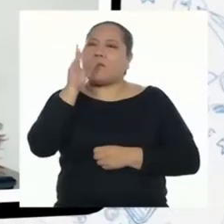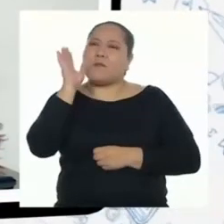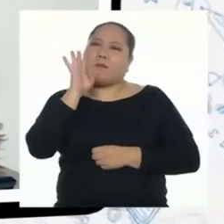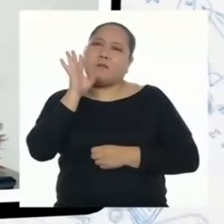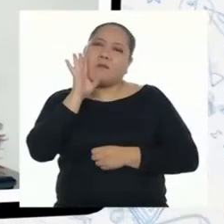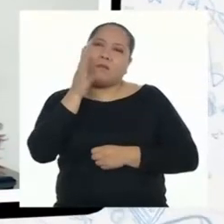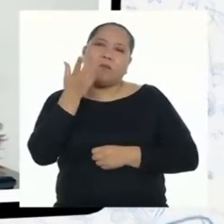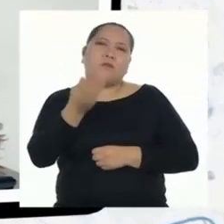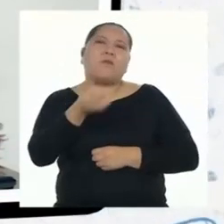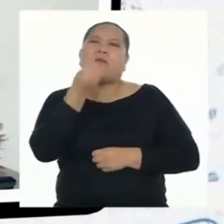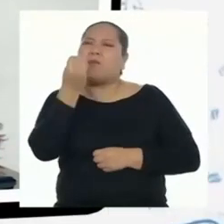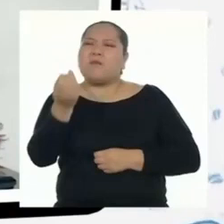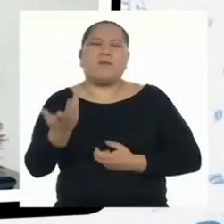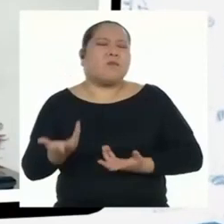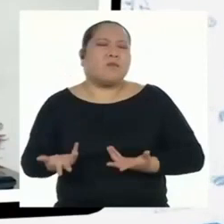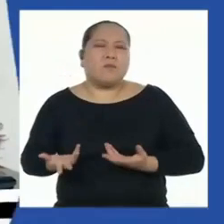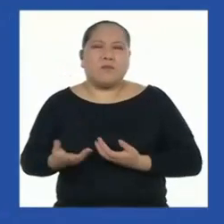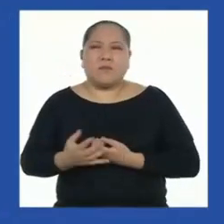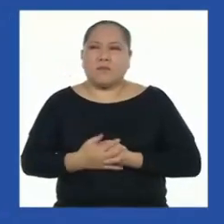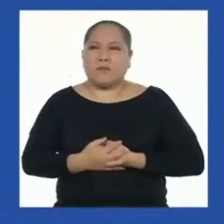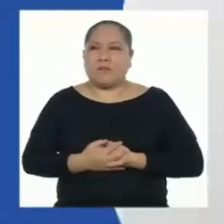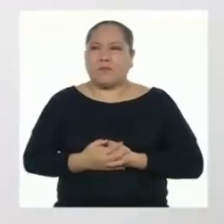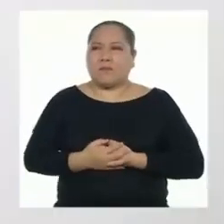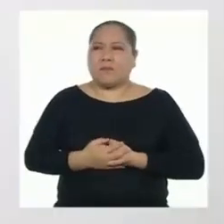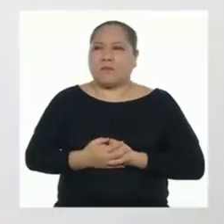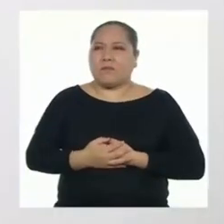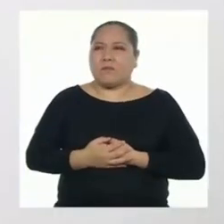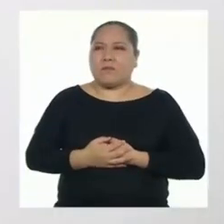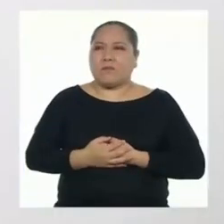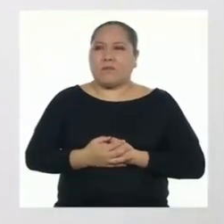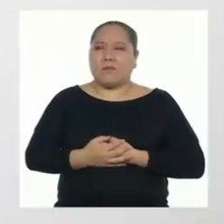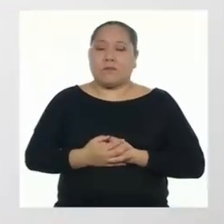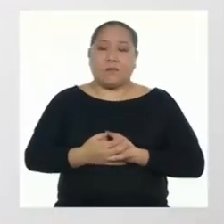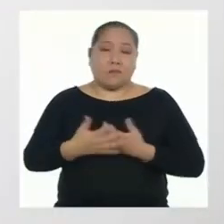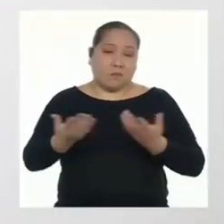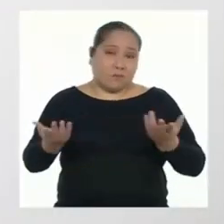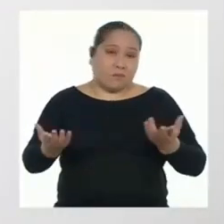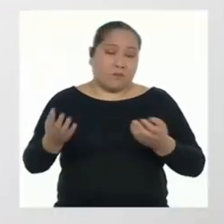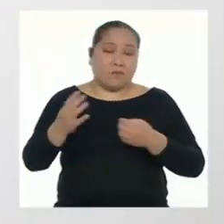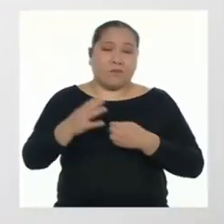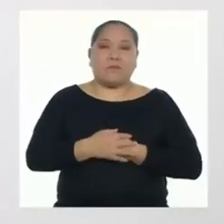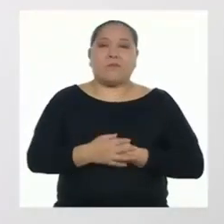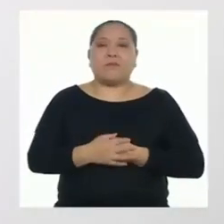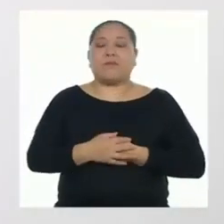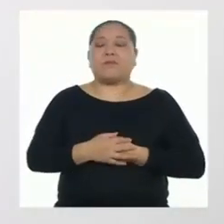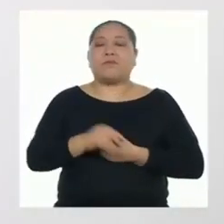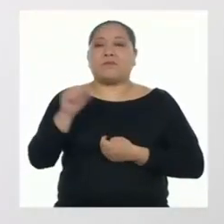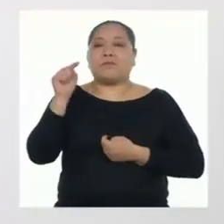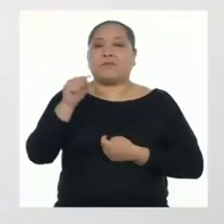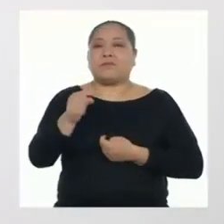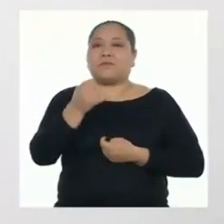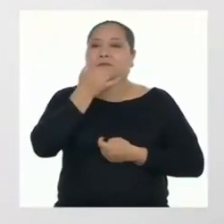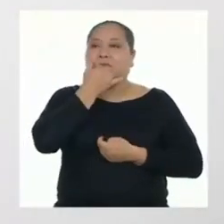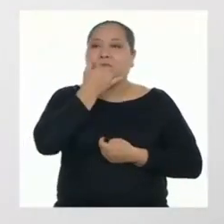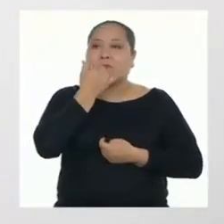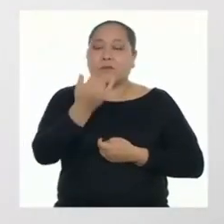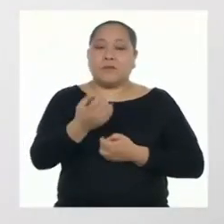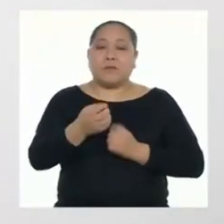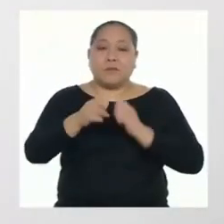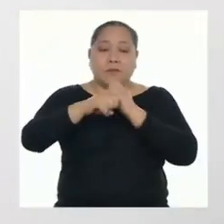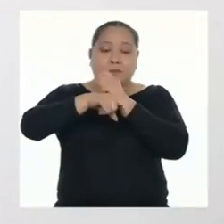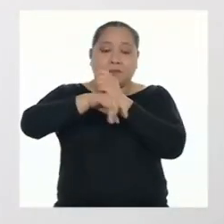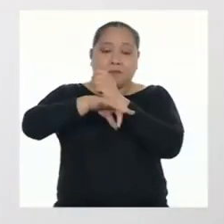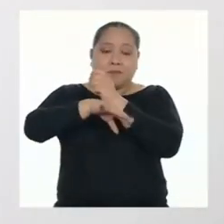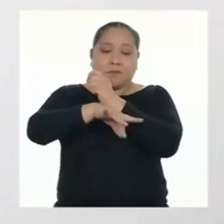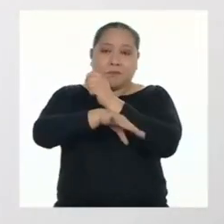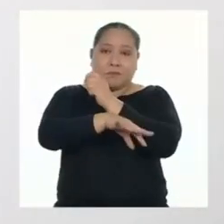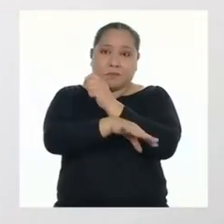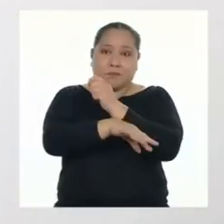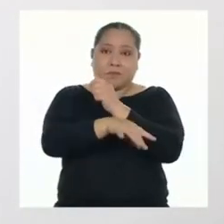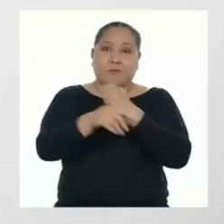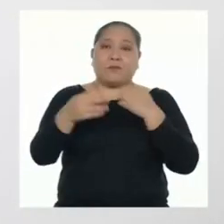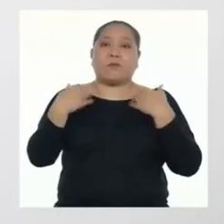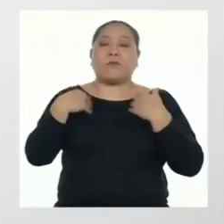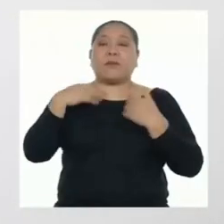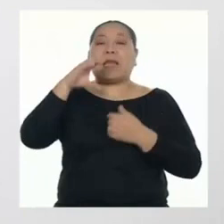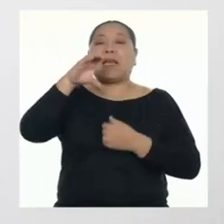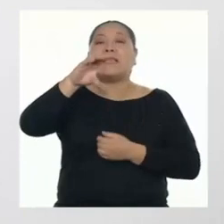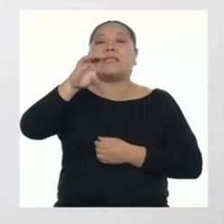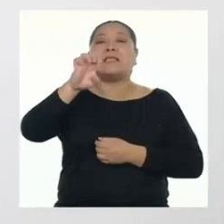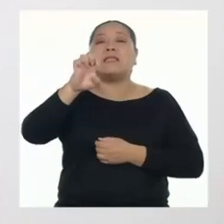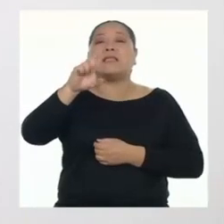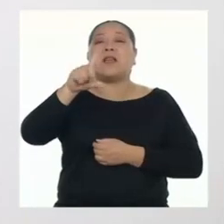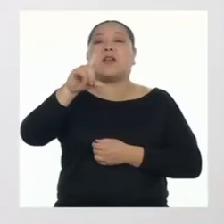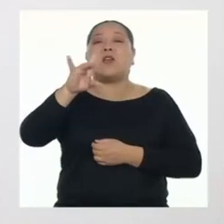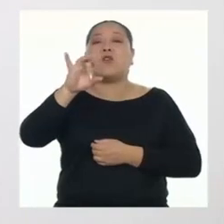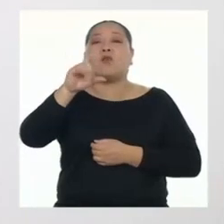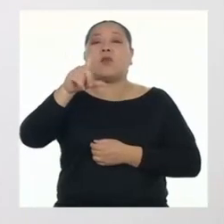están en el agua contaminada? Bueno, lo que sucede es lo siguiente. Las raíces de la cebolla tienen células que